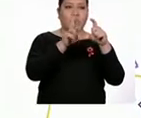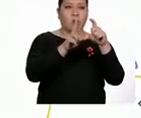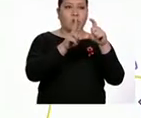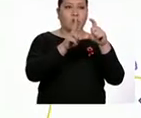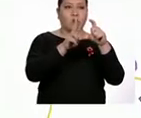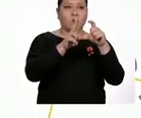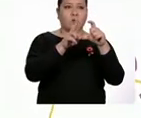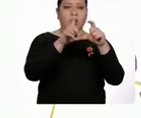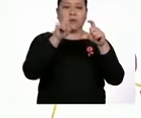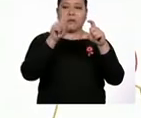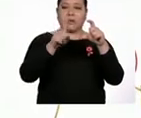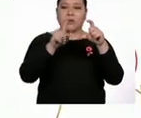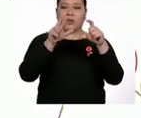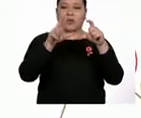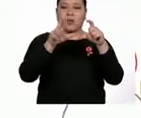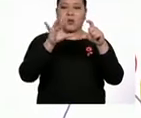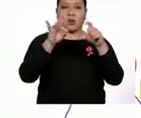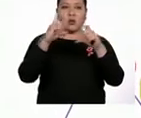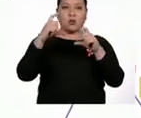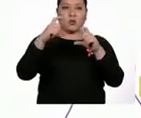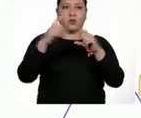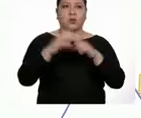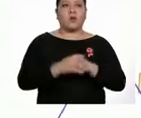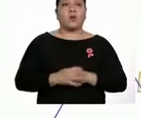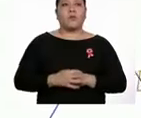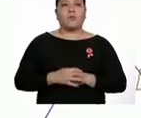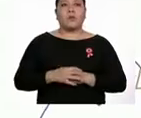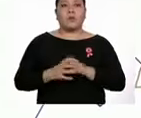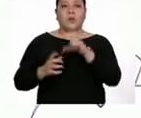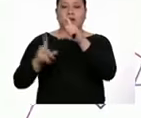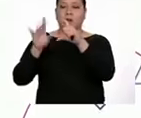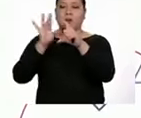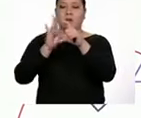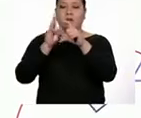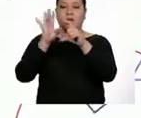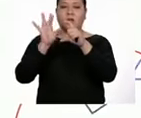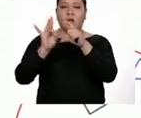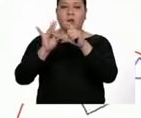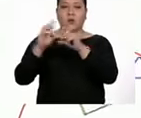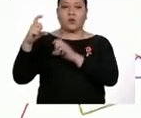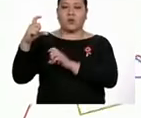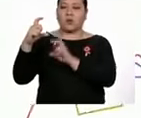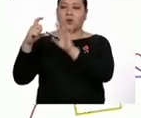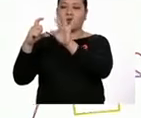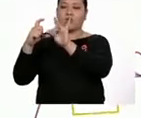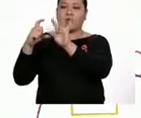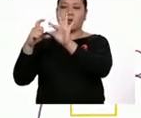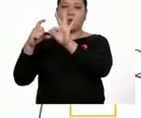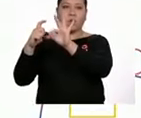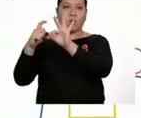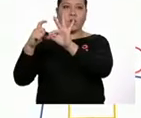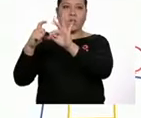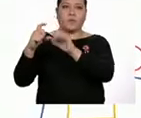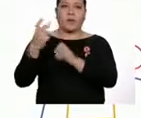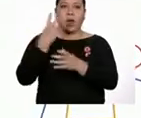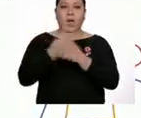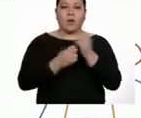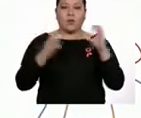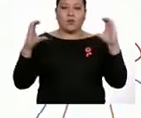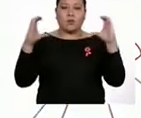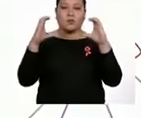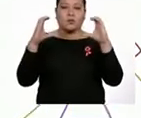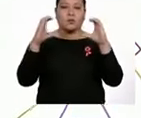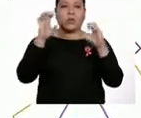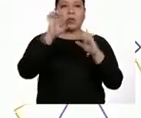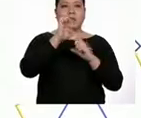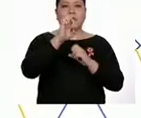hasta 138 y la diastólica desde 78 hasta 89. Ambos son intervalos